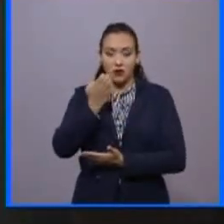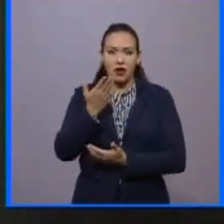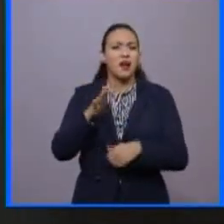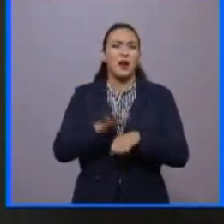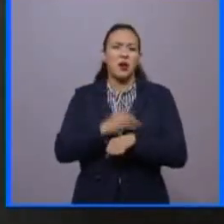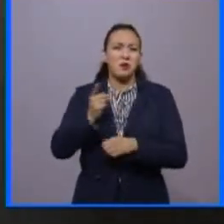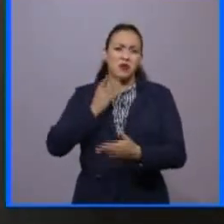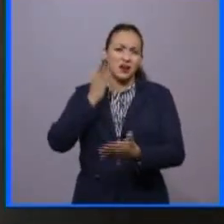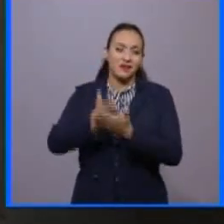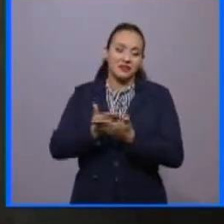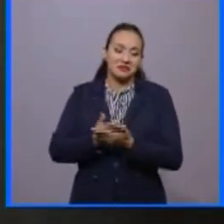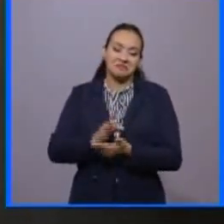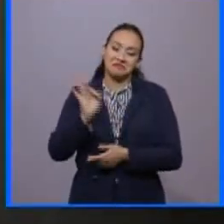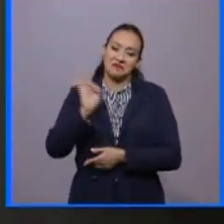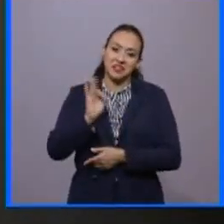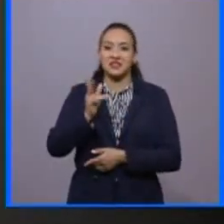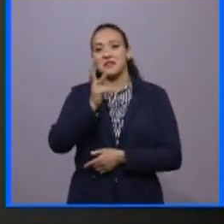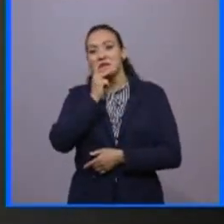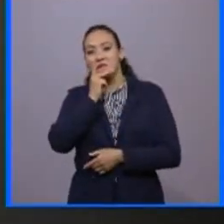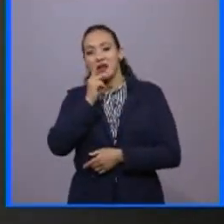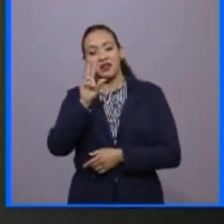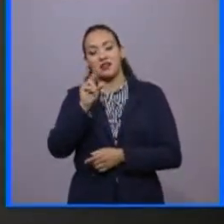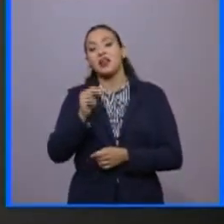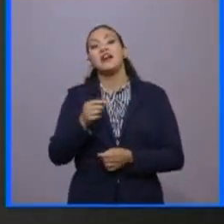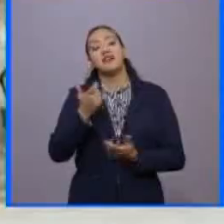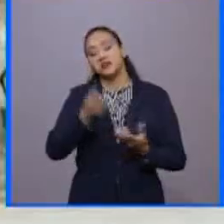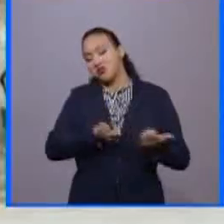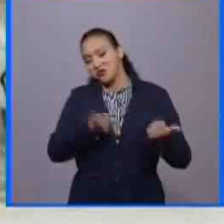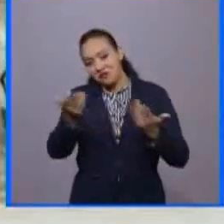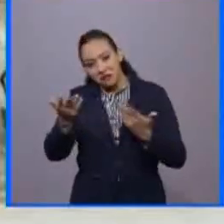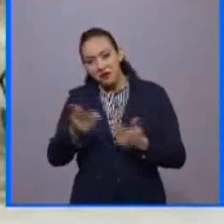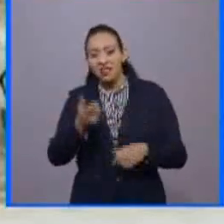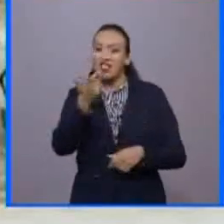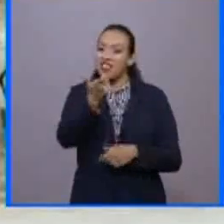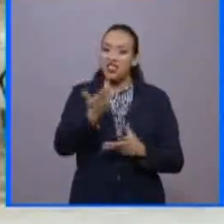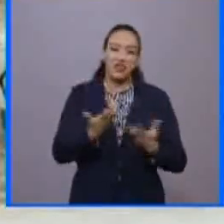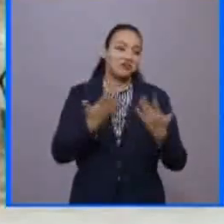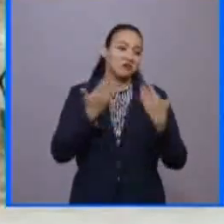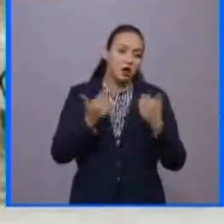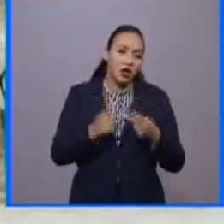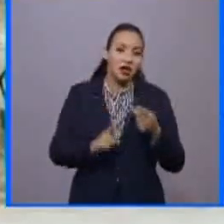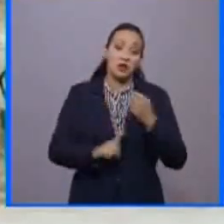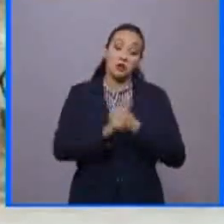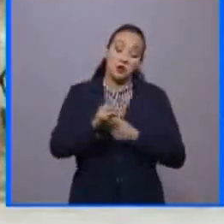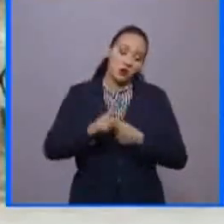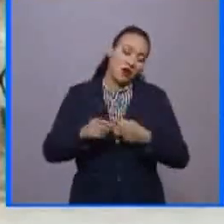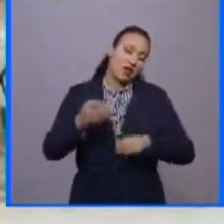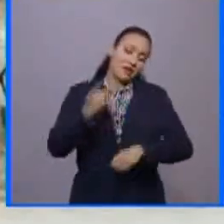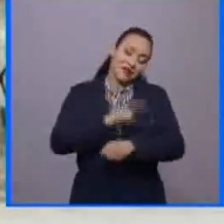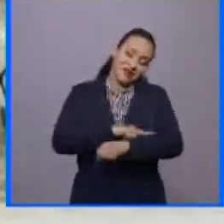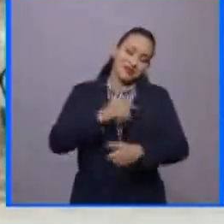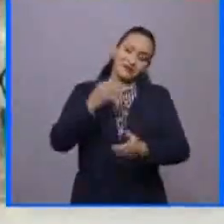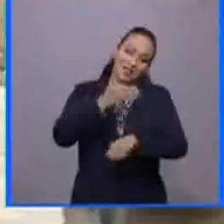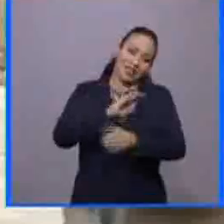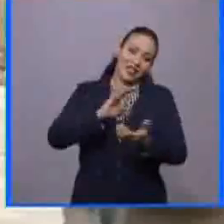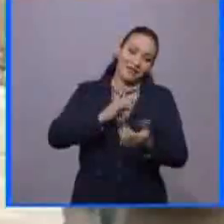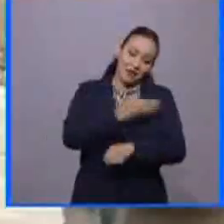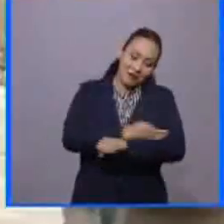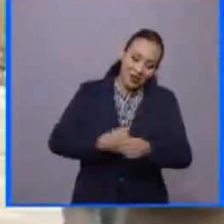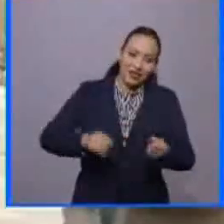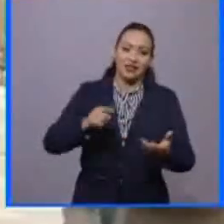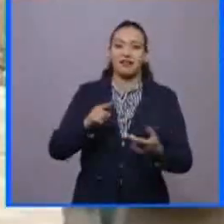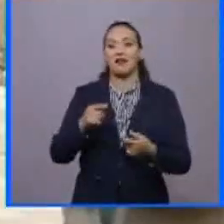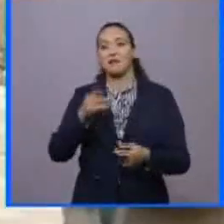por falta de interés o aptitud, falta de dinero y por problemas personales, como conflictos familiares, de